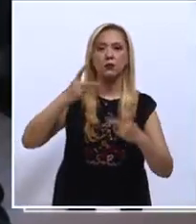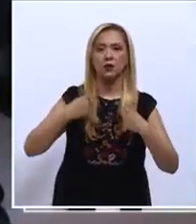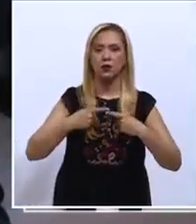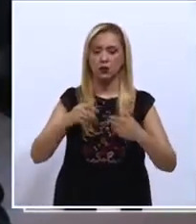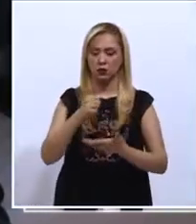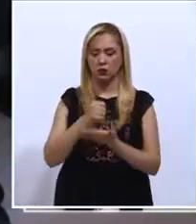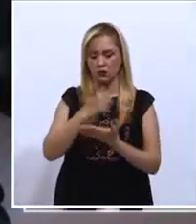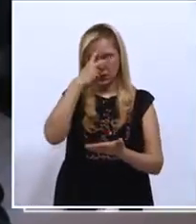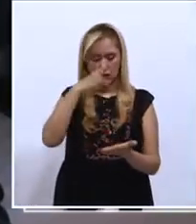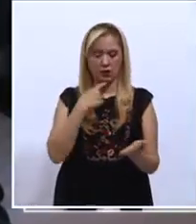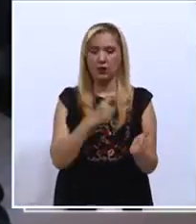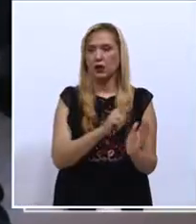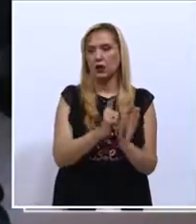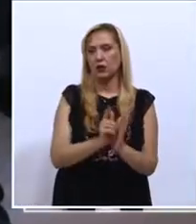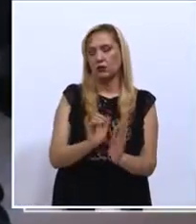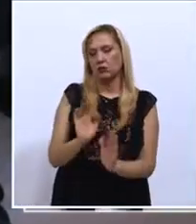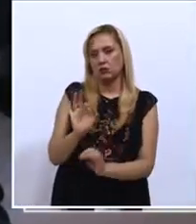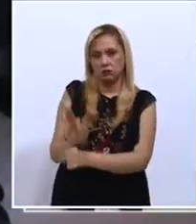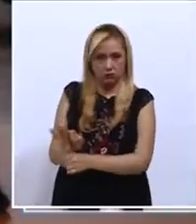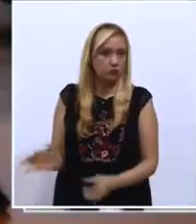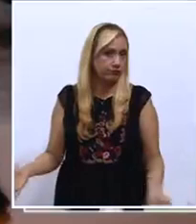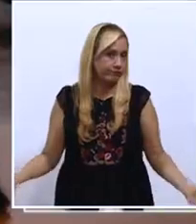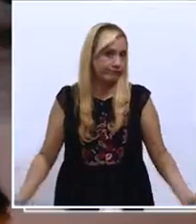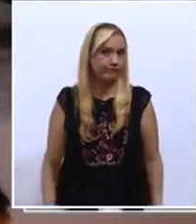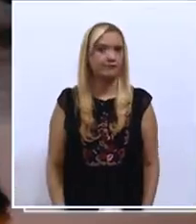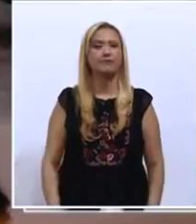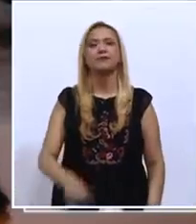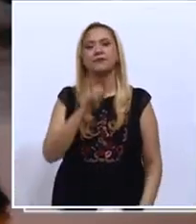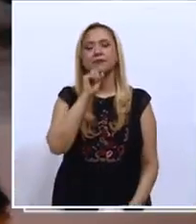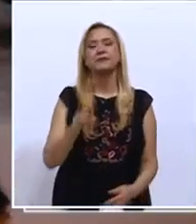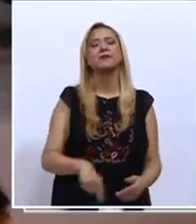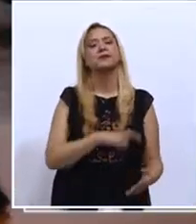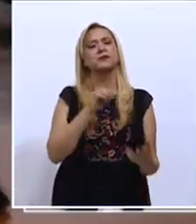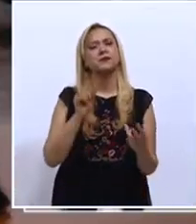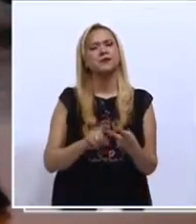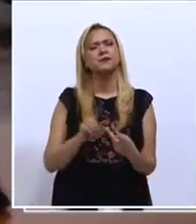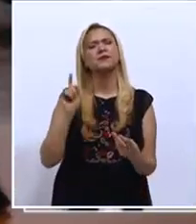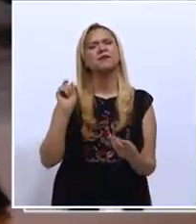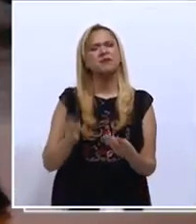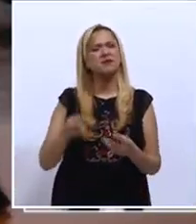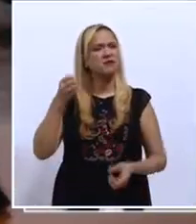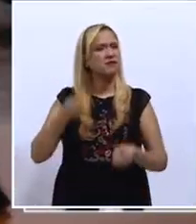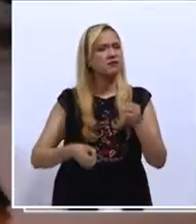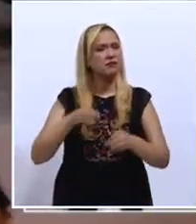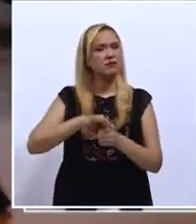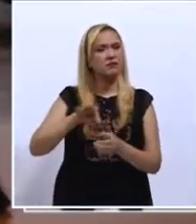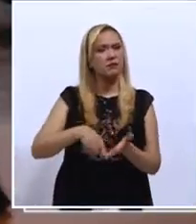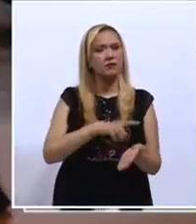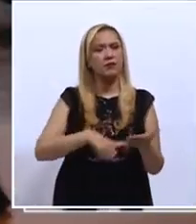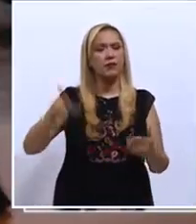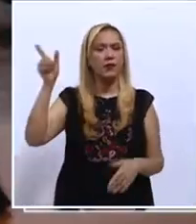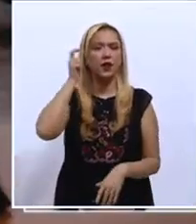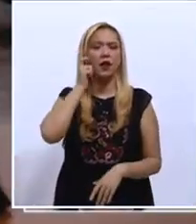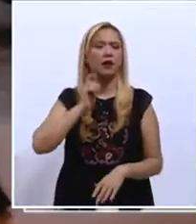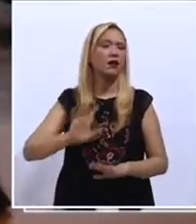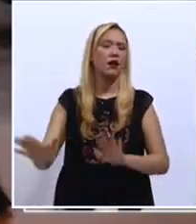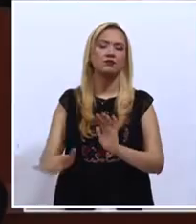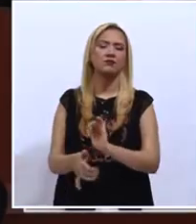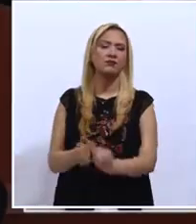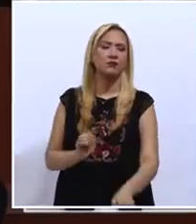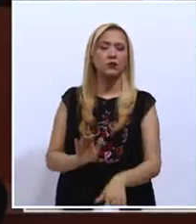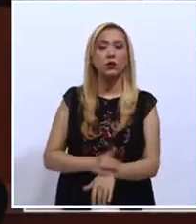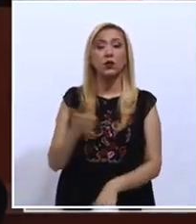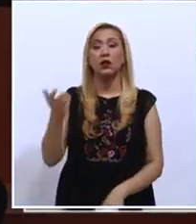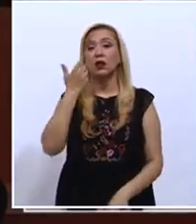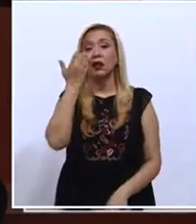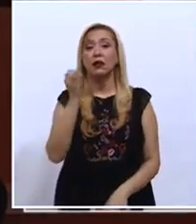México. En otro asunto, la Sala dejó sin efectos la resolución del Tribunal Electoral de Guerrero, que había determinado revocar